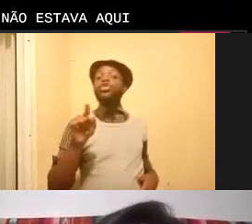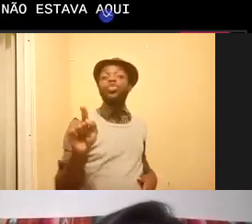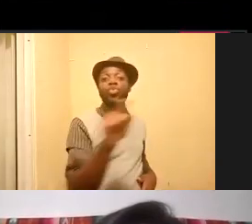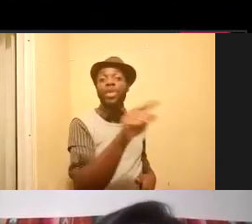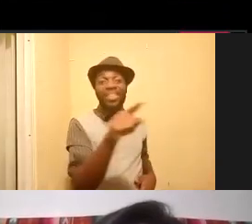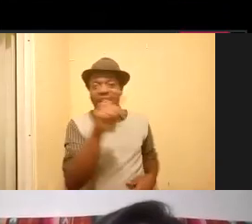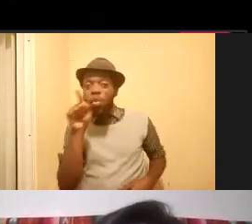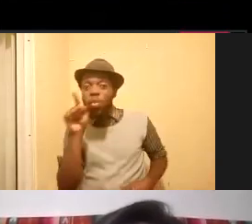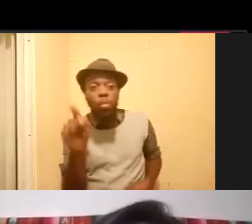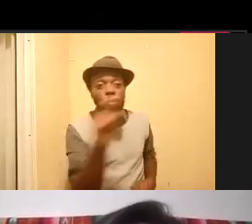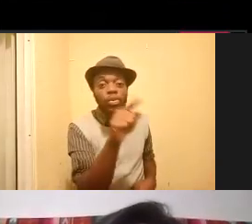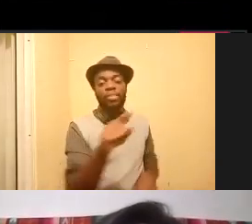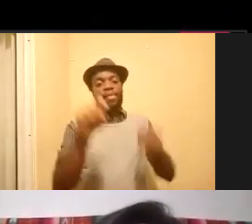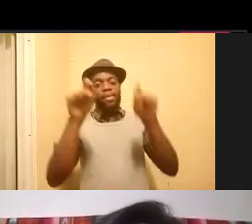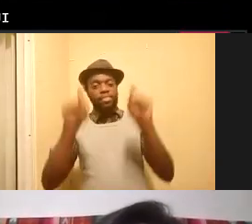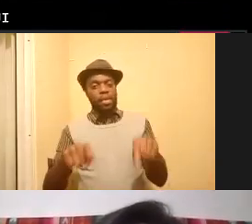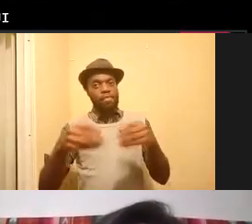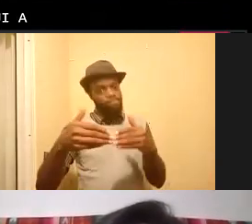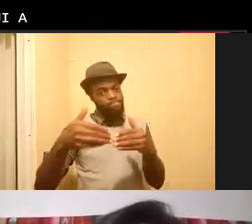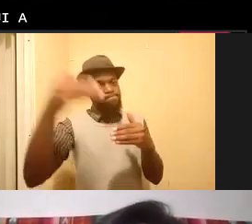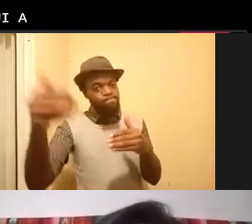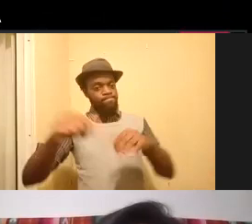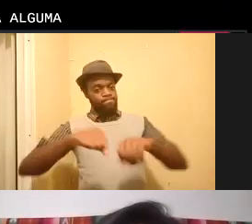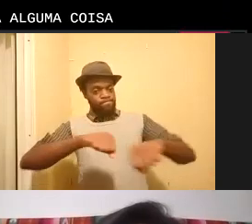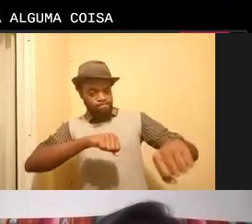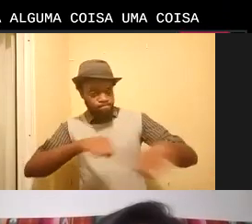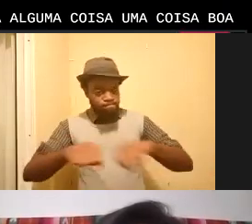salir algo, ¿verdad? Algo bueno para